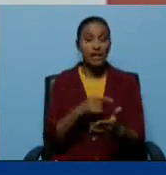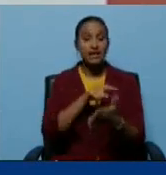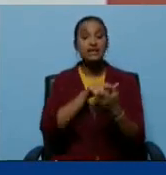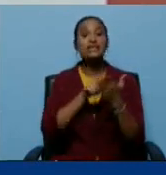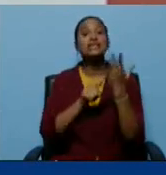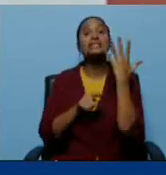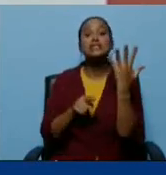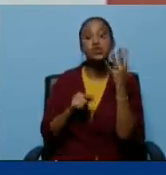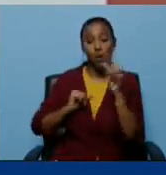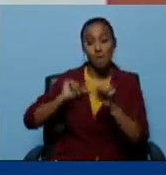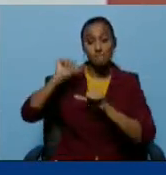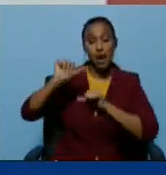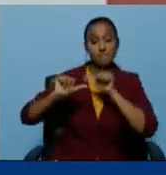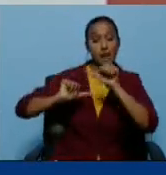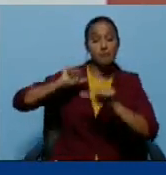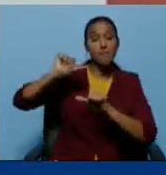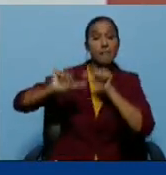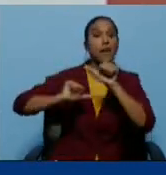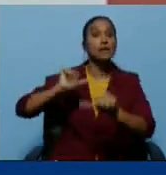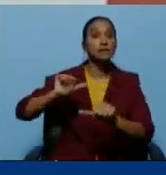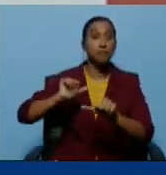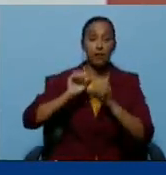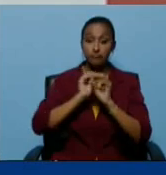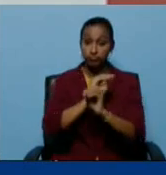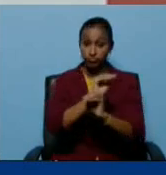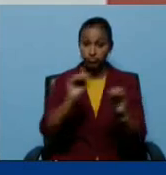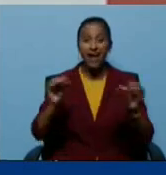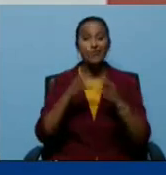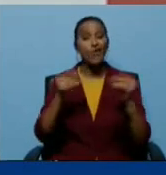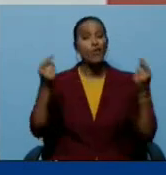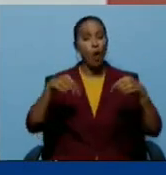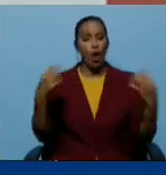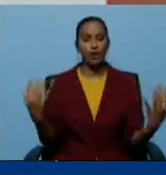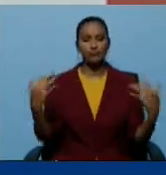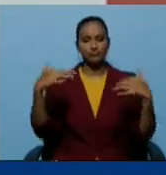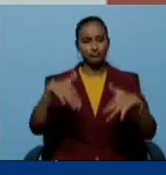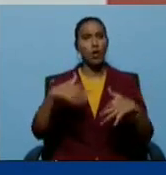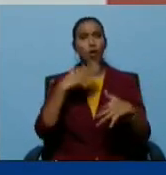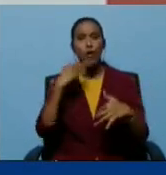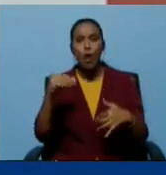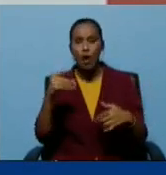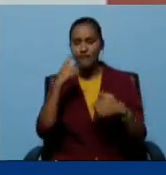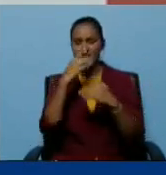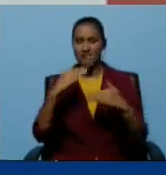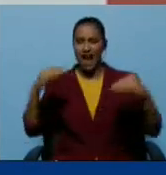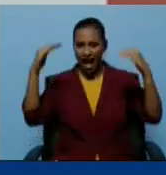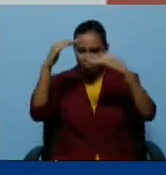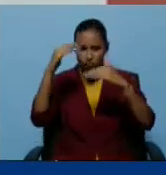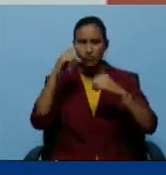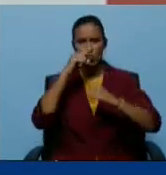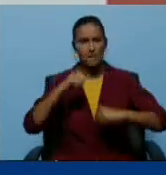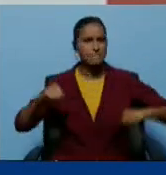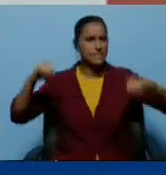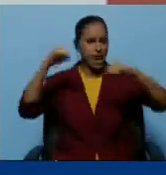Faltó invitar hoy a la generación precursora. Deben estar escuchándonos.